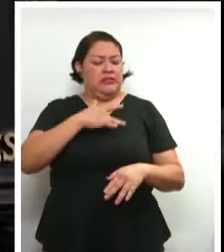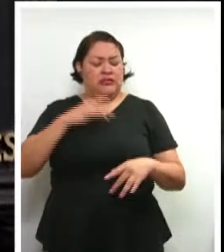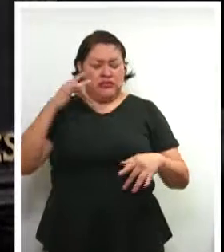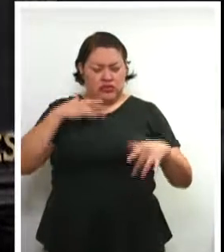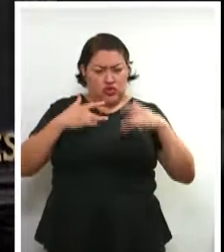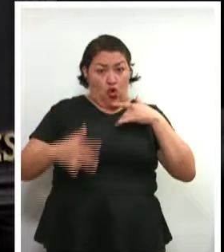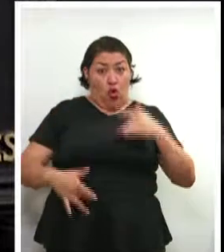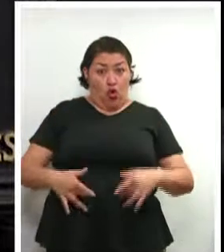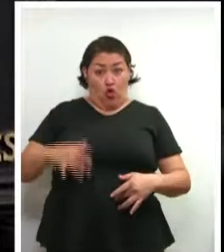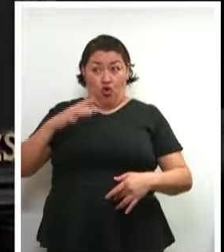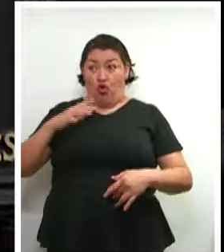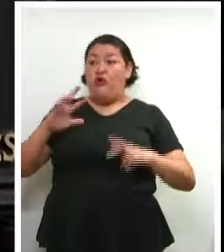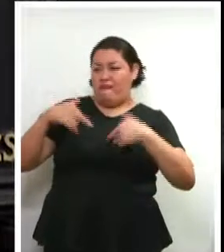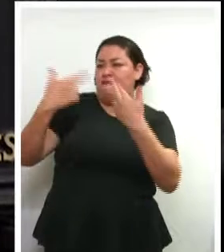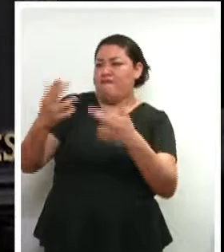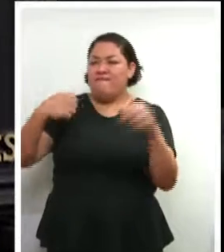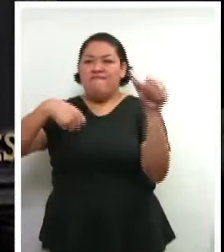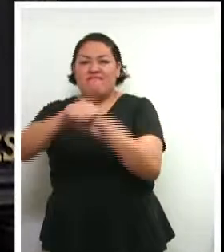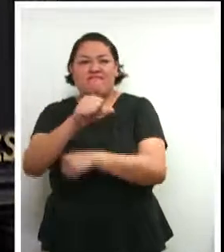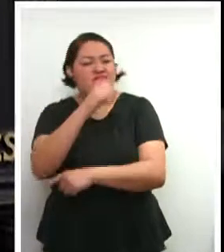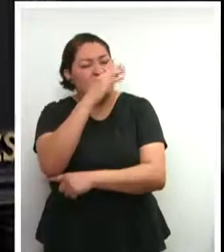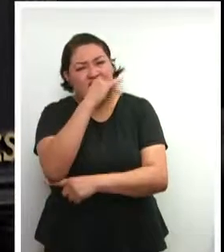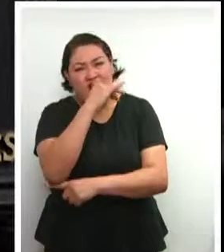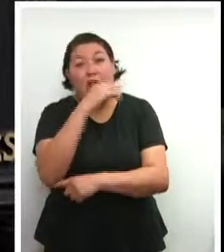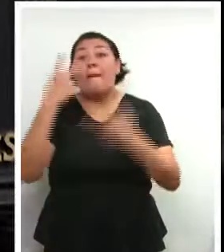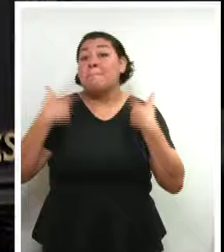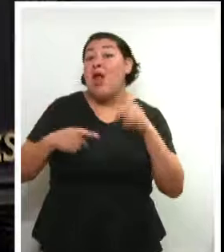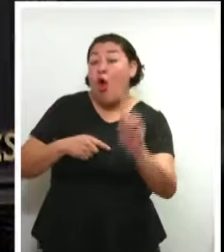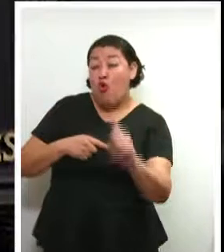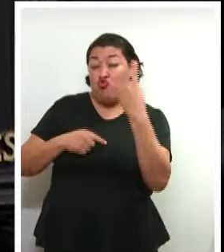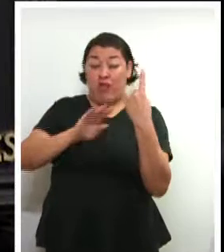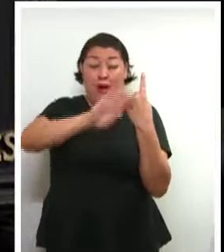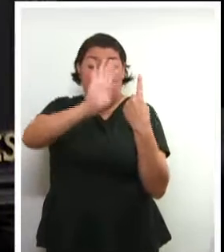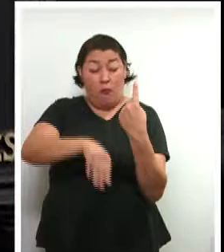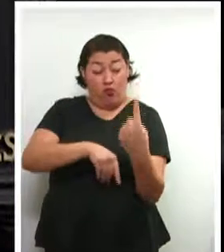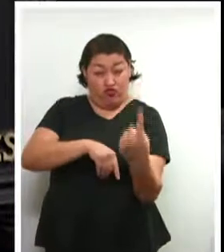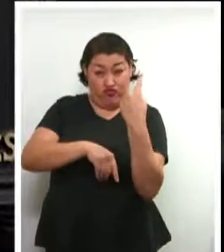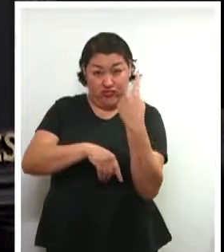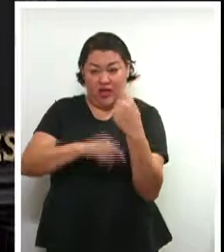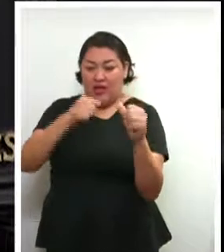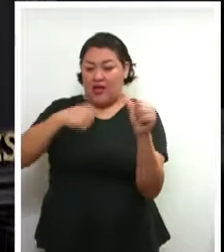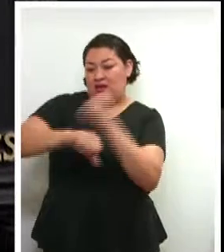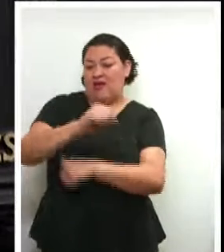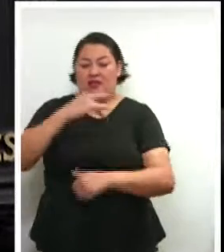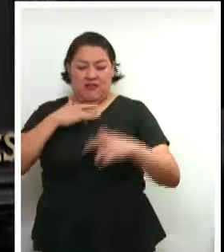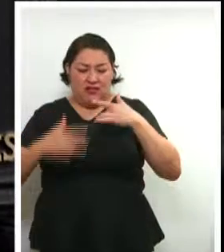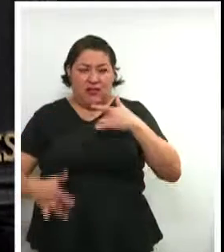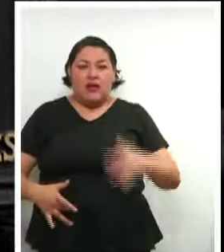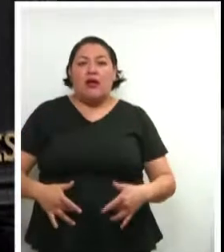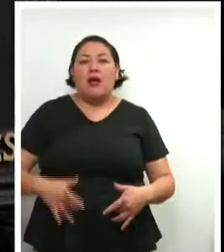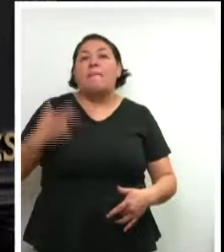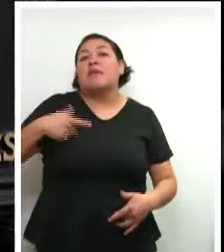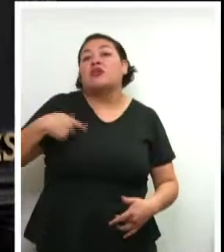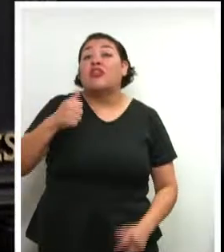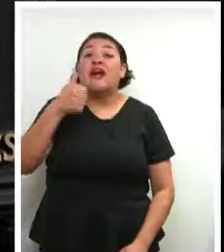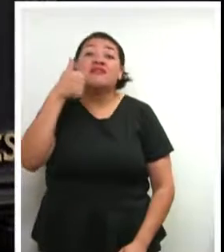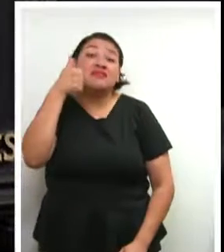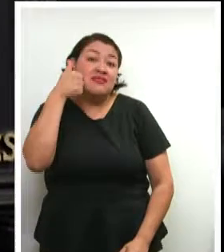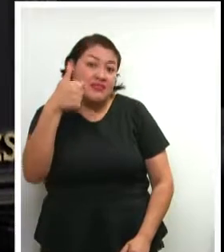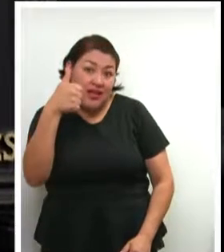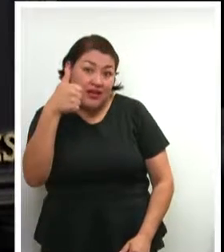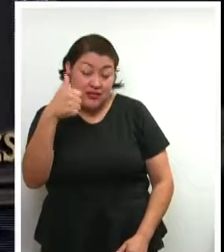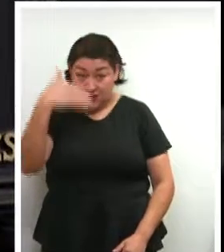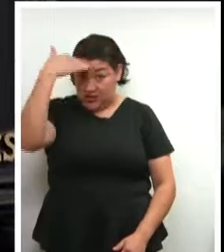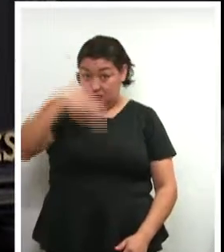de donaciones. Un donante puede salvar hasta 6 vidas. En nuestro país se tienen 7